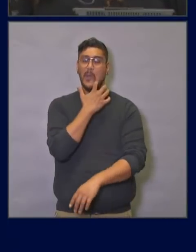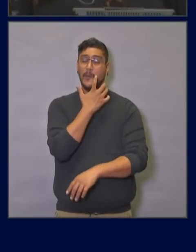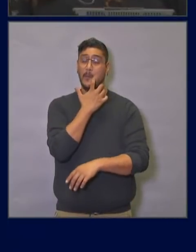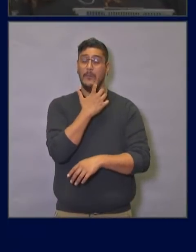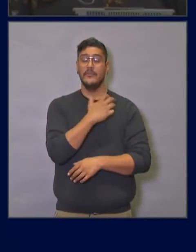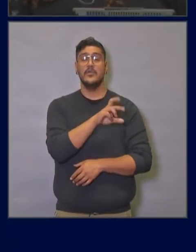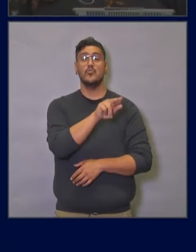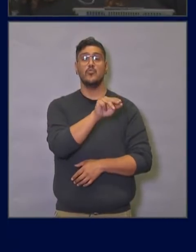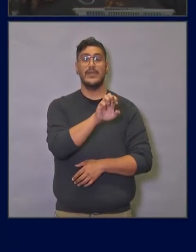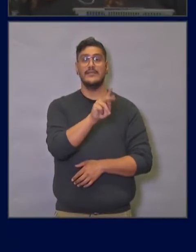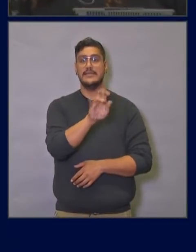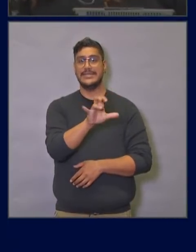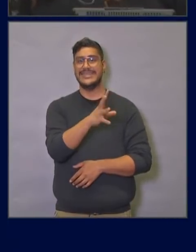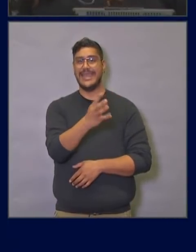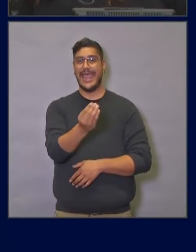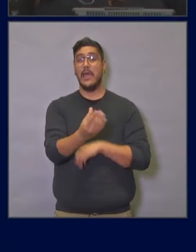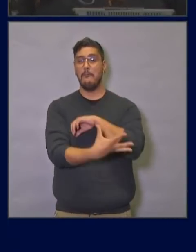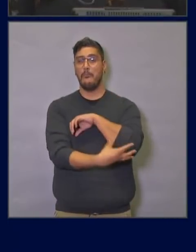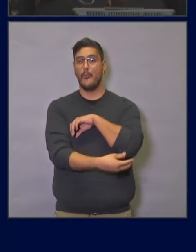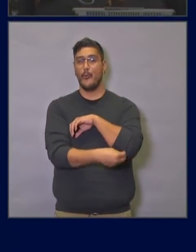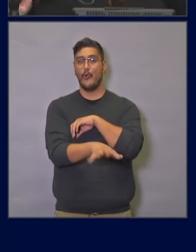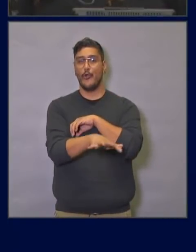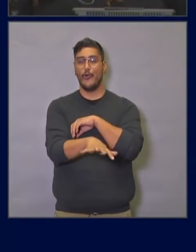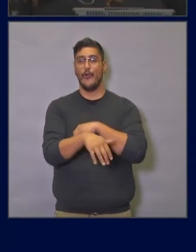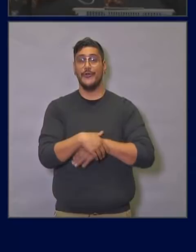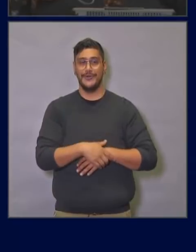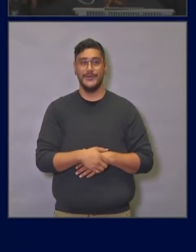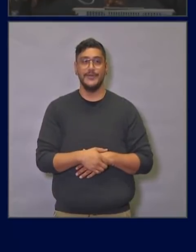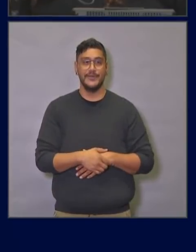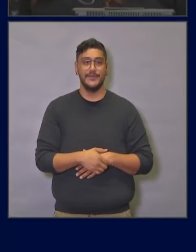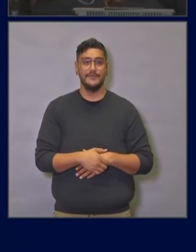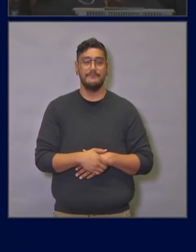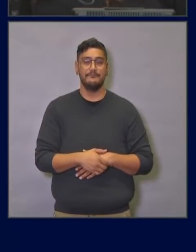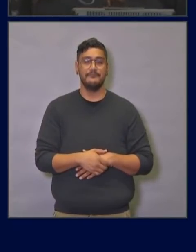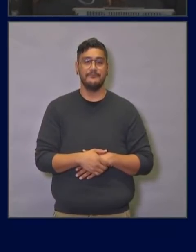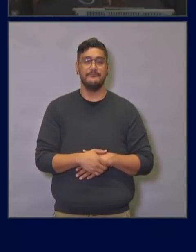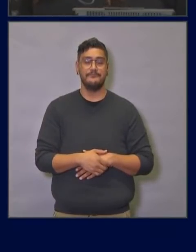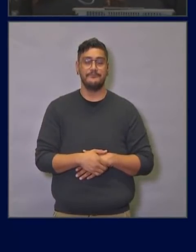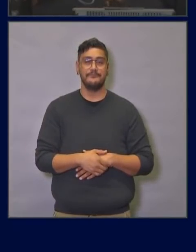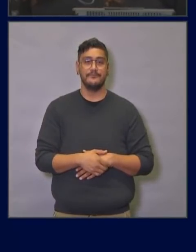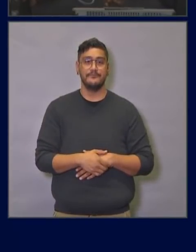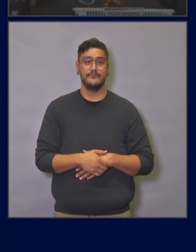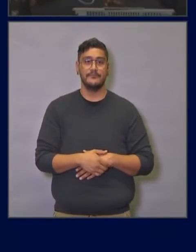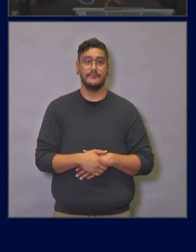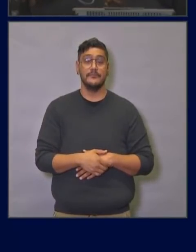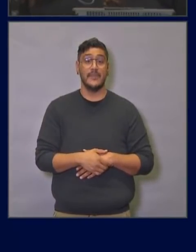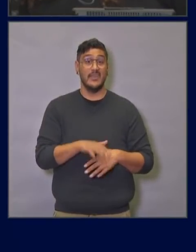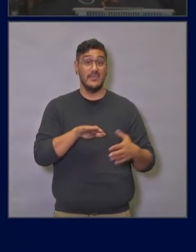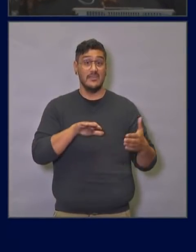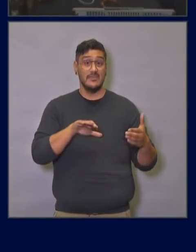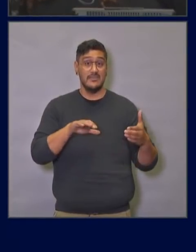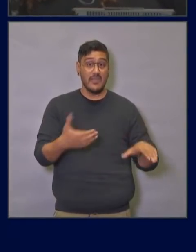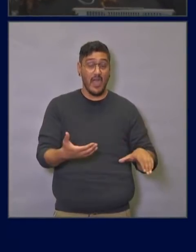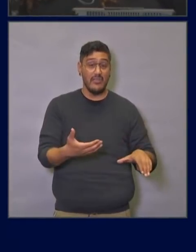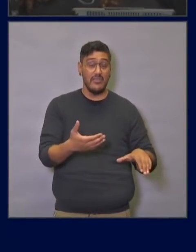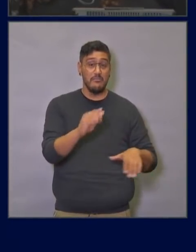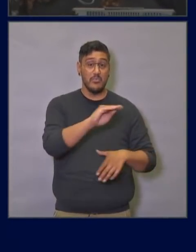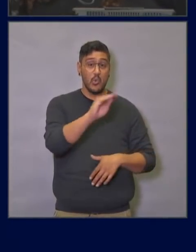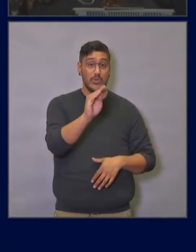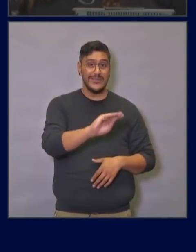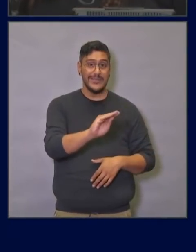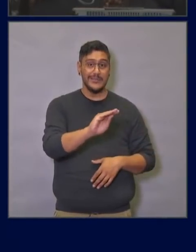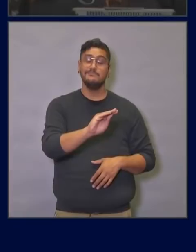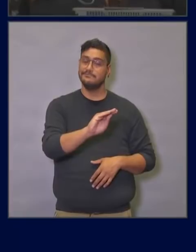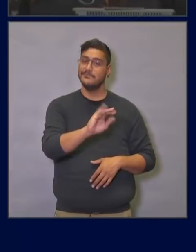por raza, etnicidad y pobreza del área. Como hemos informado antes, las tasas de mortalidad por raza y etnicidad